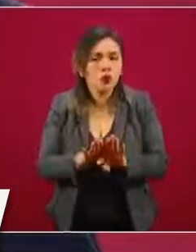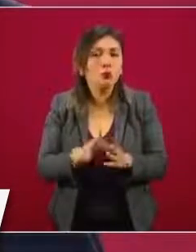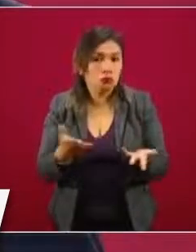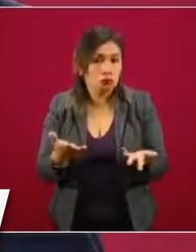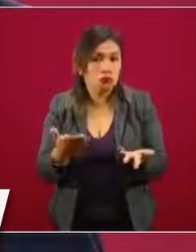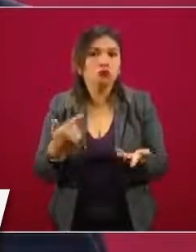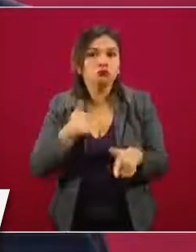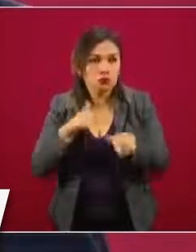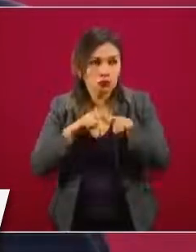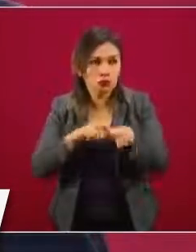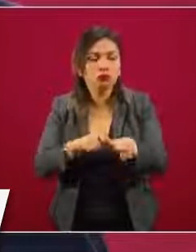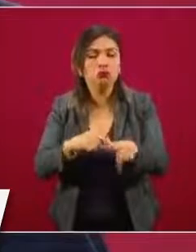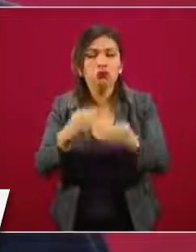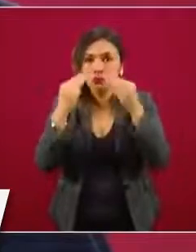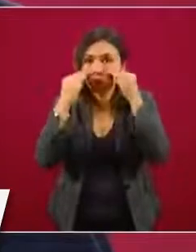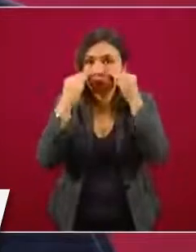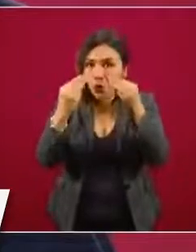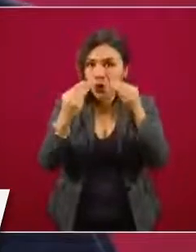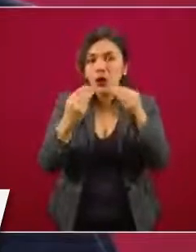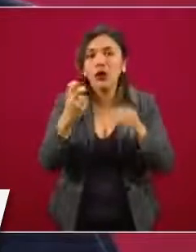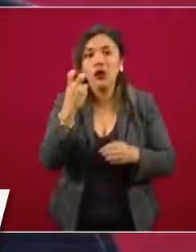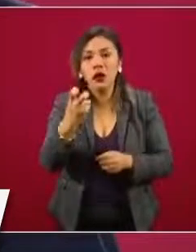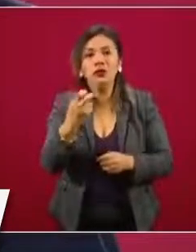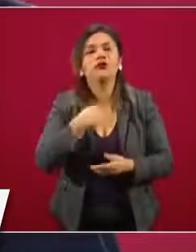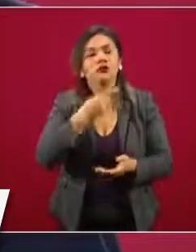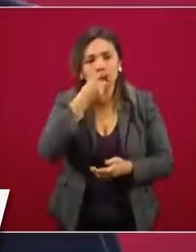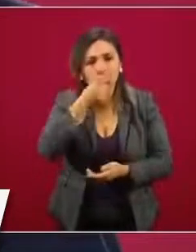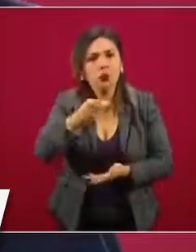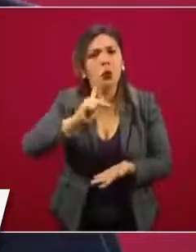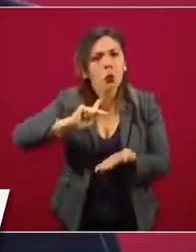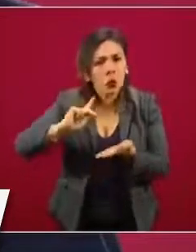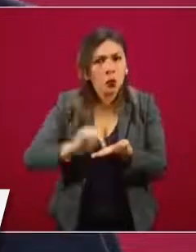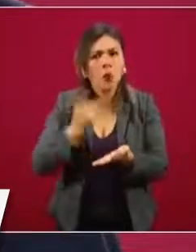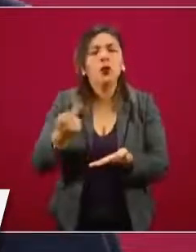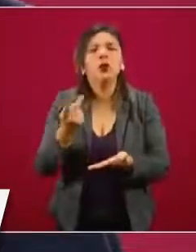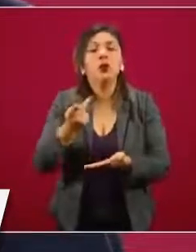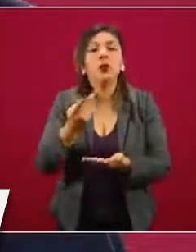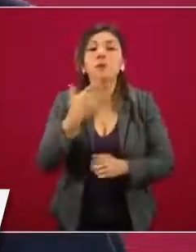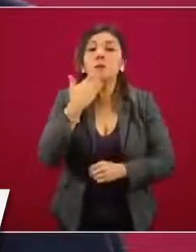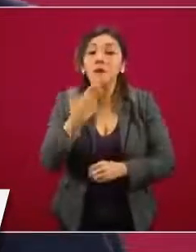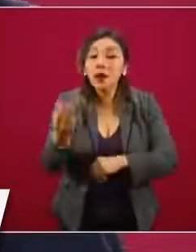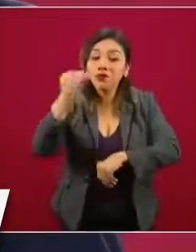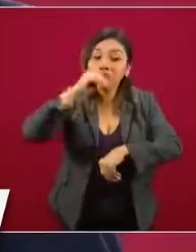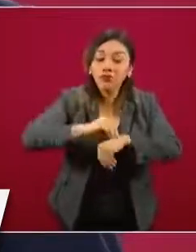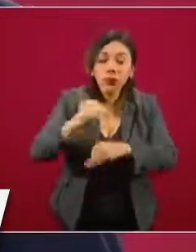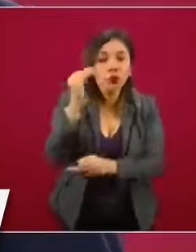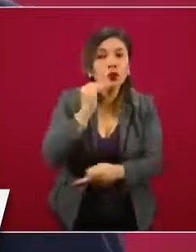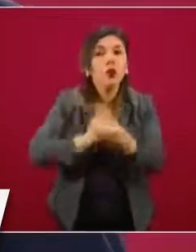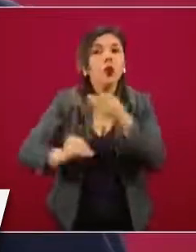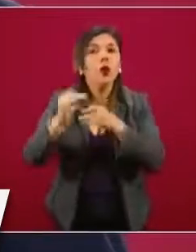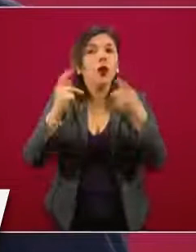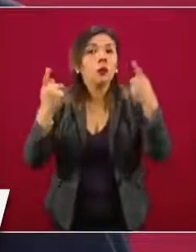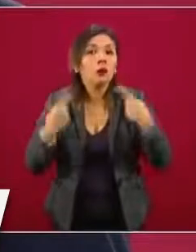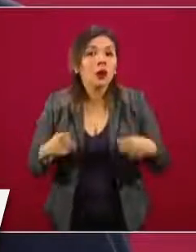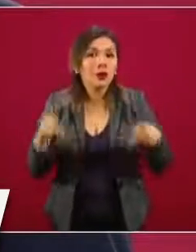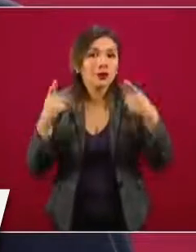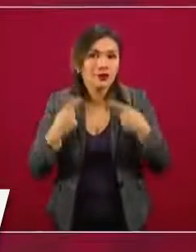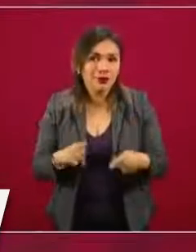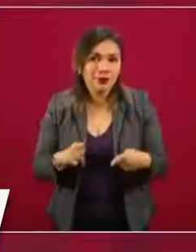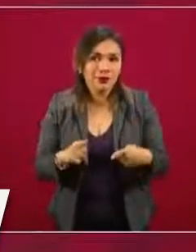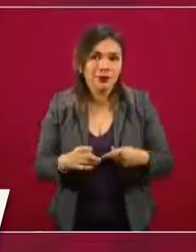Sigo destacando, reitero, el buen comportamiento de la gente.